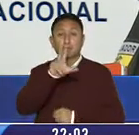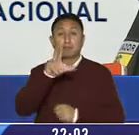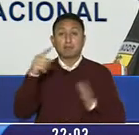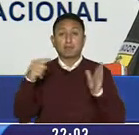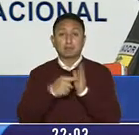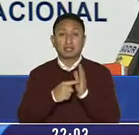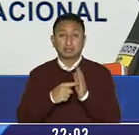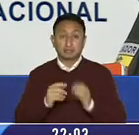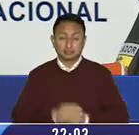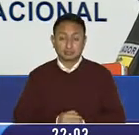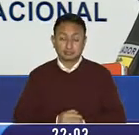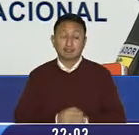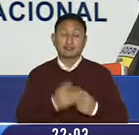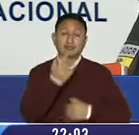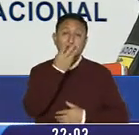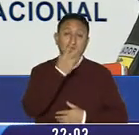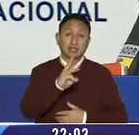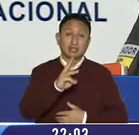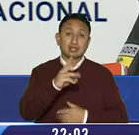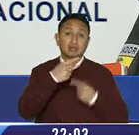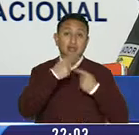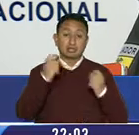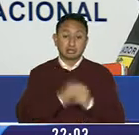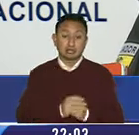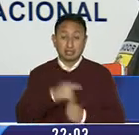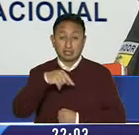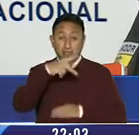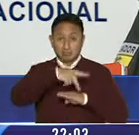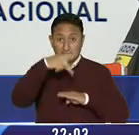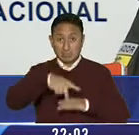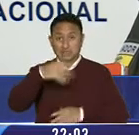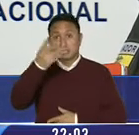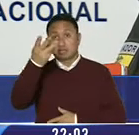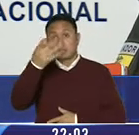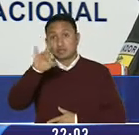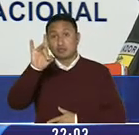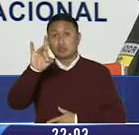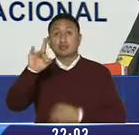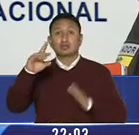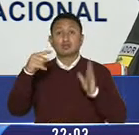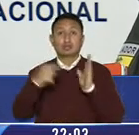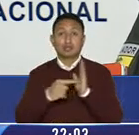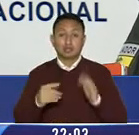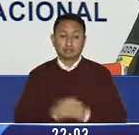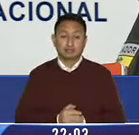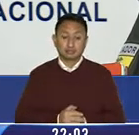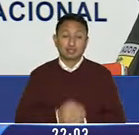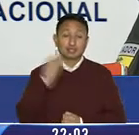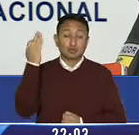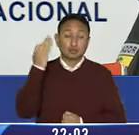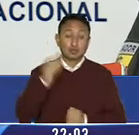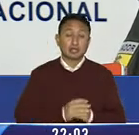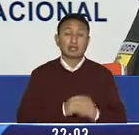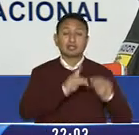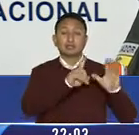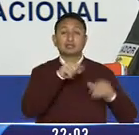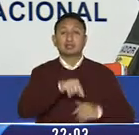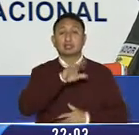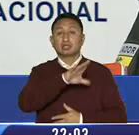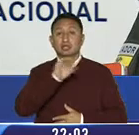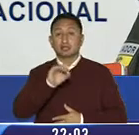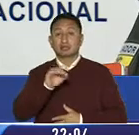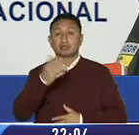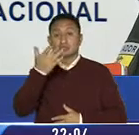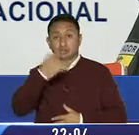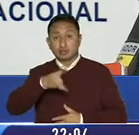$23,000. El 16 de marzo en Pichincha, $8,000. El 11 de abril en Tungurahua, $6,500. El 18